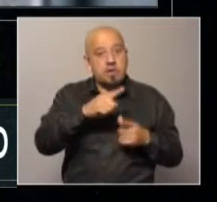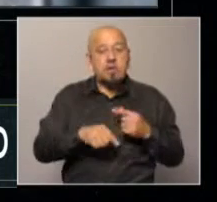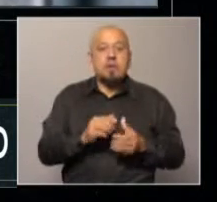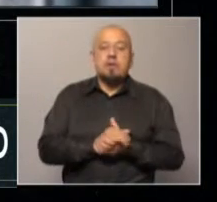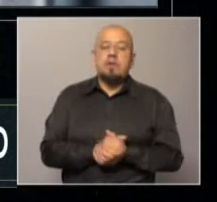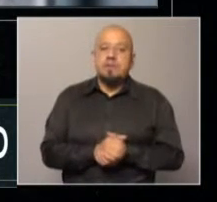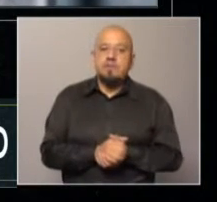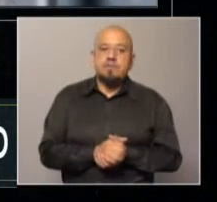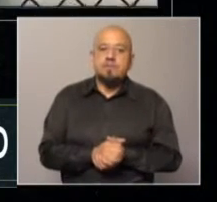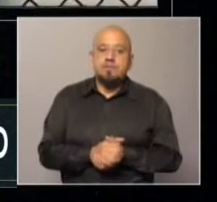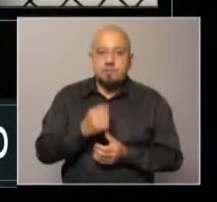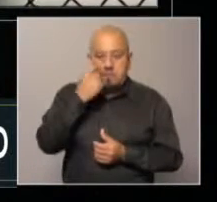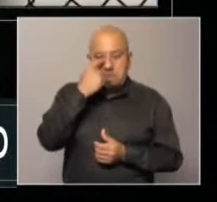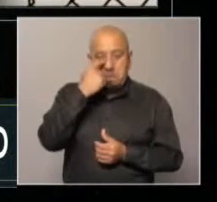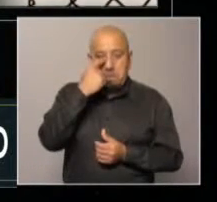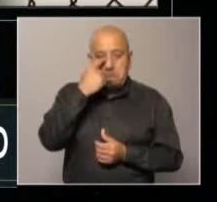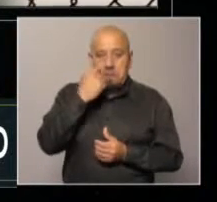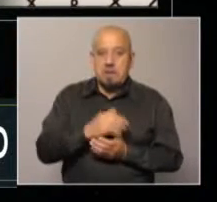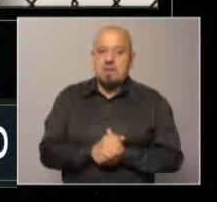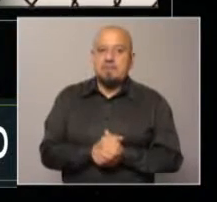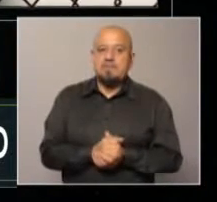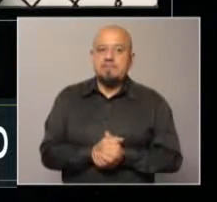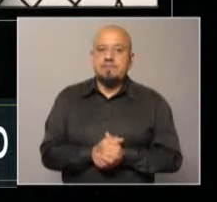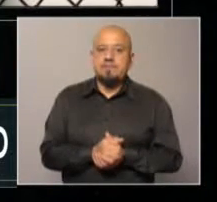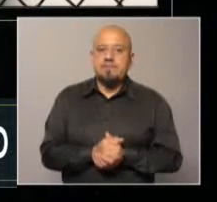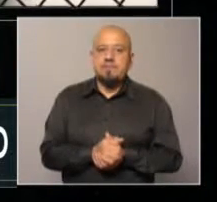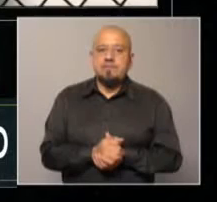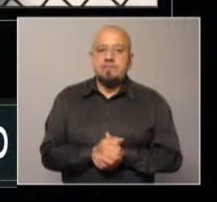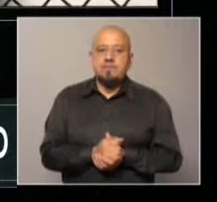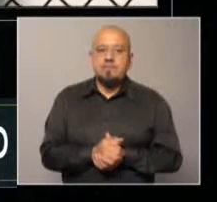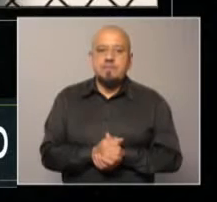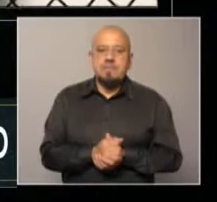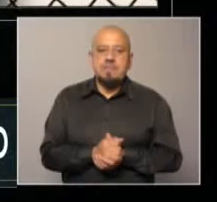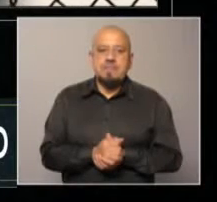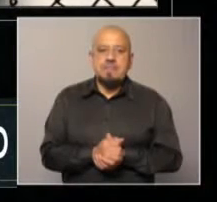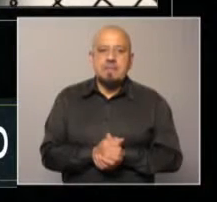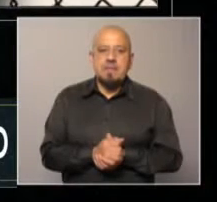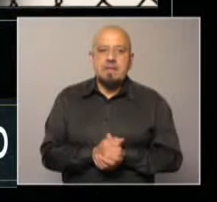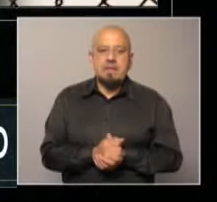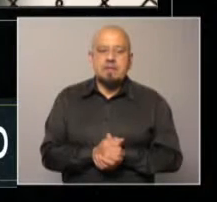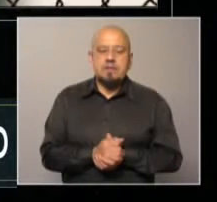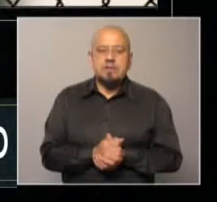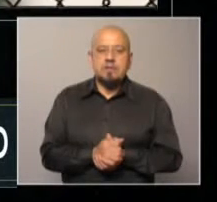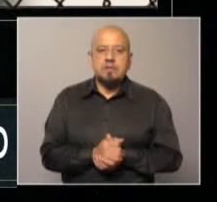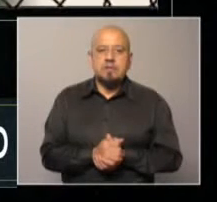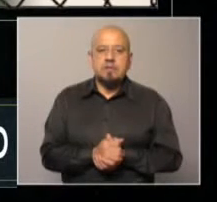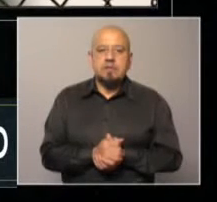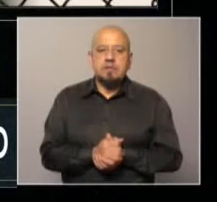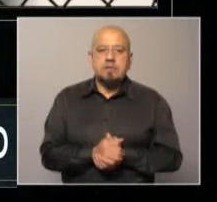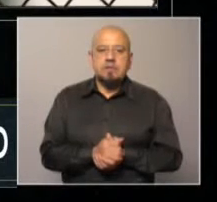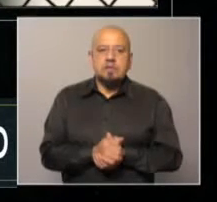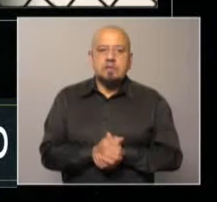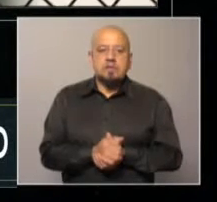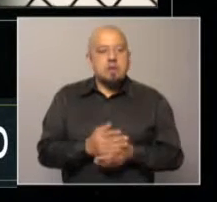ese lado. Perdona, ¿vos querías hablar de eso? Sí, se puede. Pero brevísimo, porque yo le quiero tirar la última pregunta. Adelante.